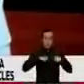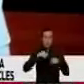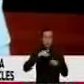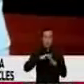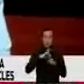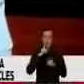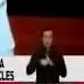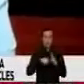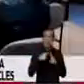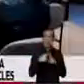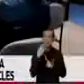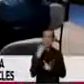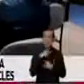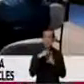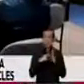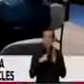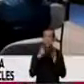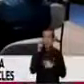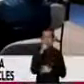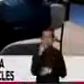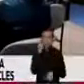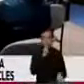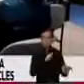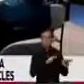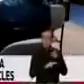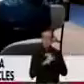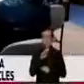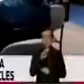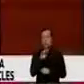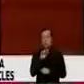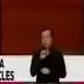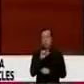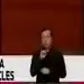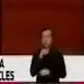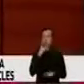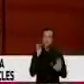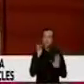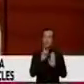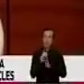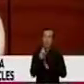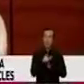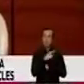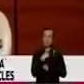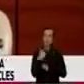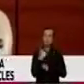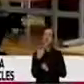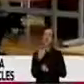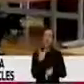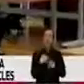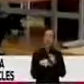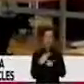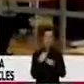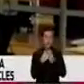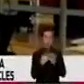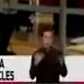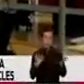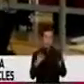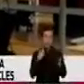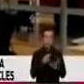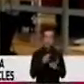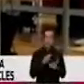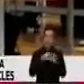y cuatro personas más. El fiscal general subrogante Wilson Toainga los acusó del delito de tráfico de influencias en la compra de 7.000